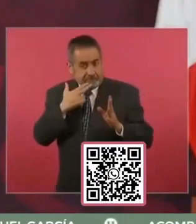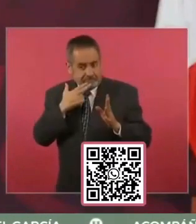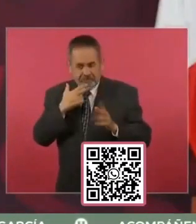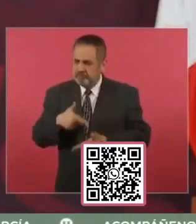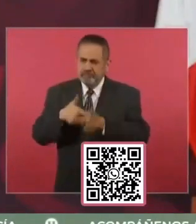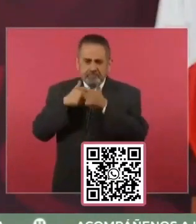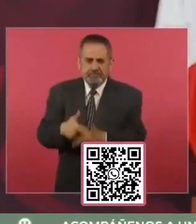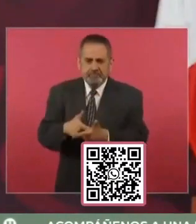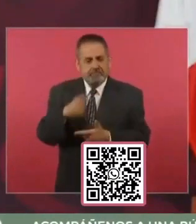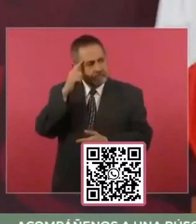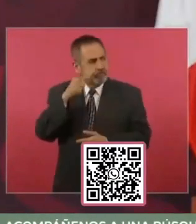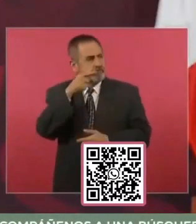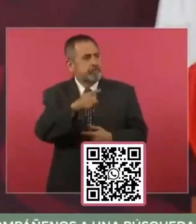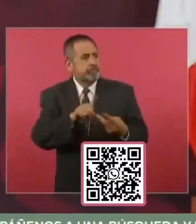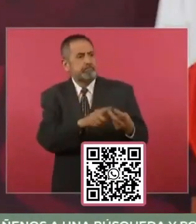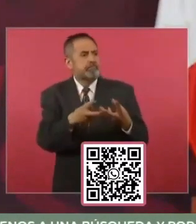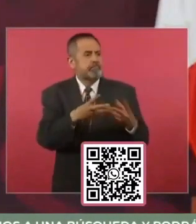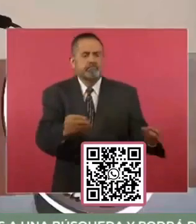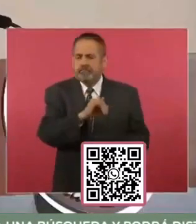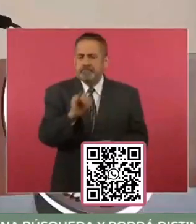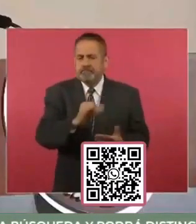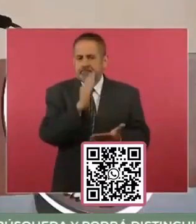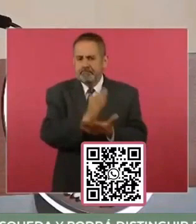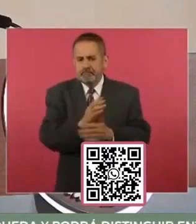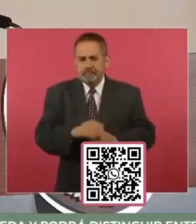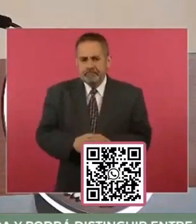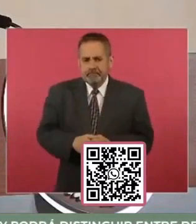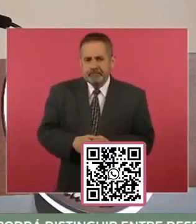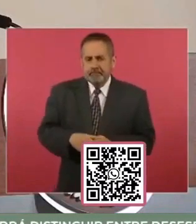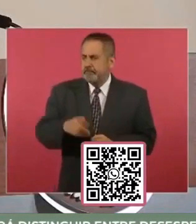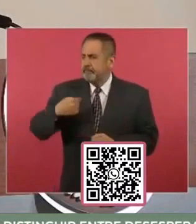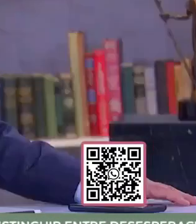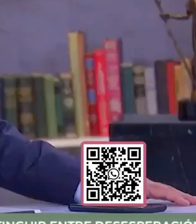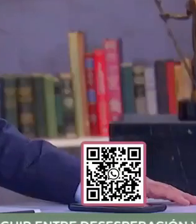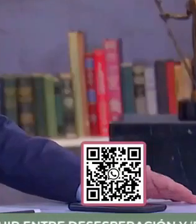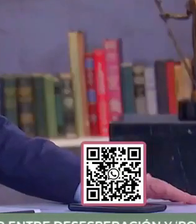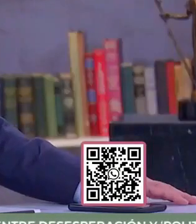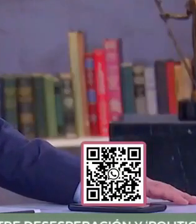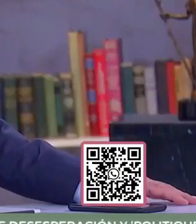Carlotto. Y a las de México no las quiere recibir. A las madres